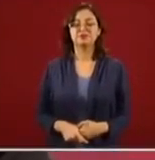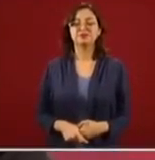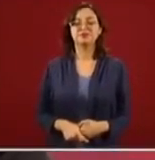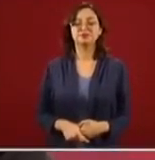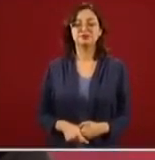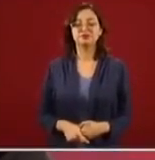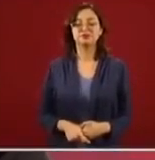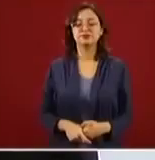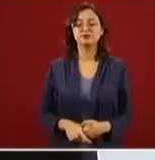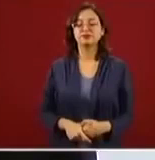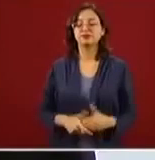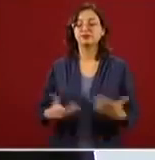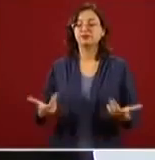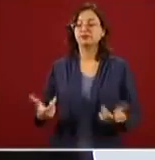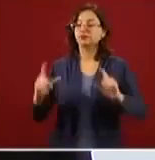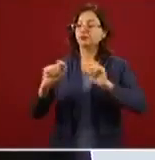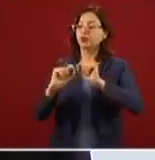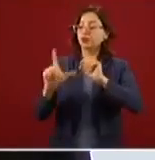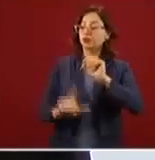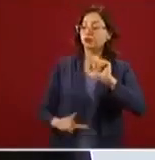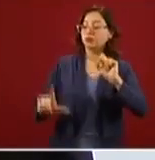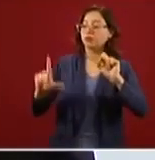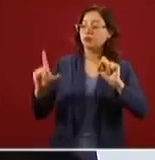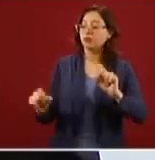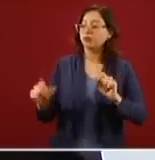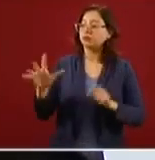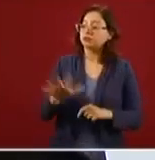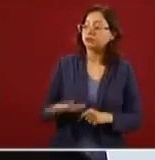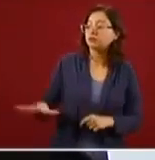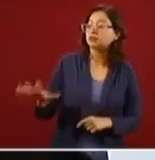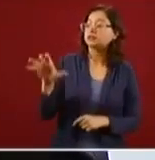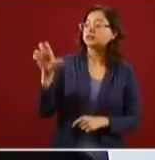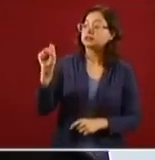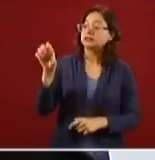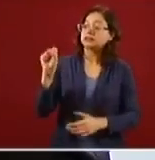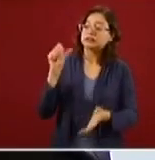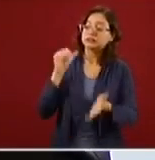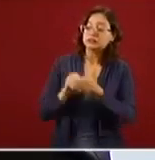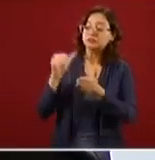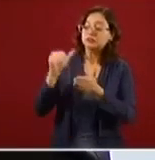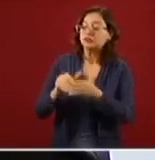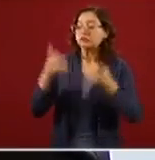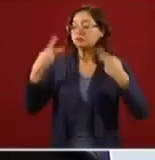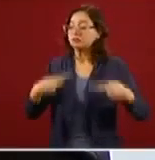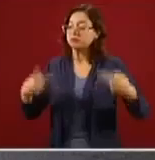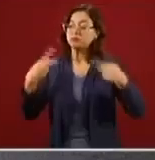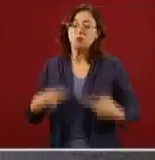gobernaban a un país de 60 millones de pobres,